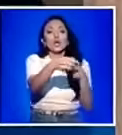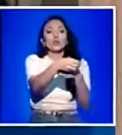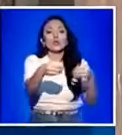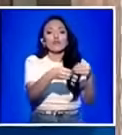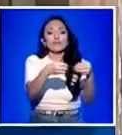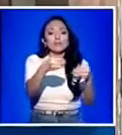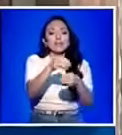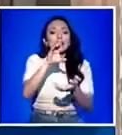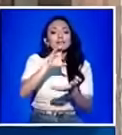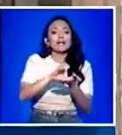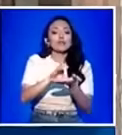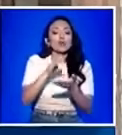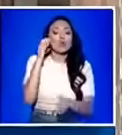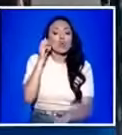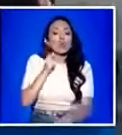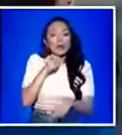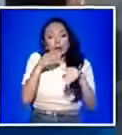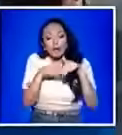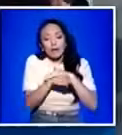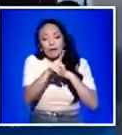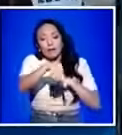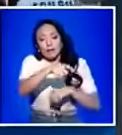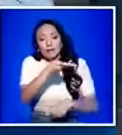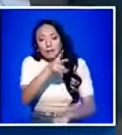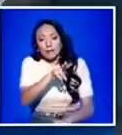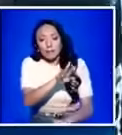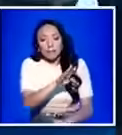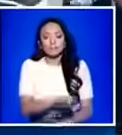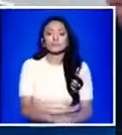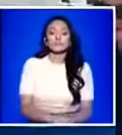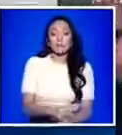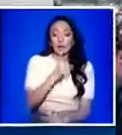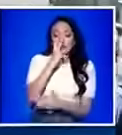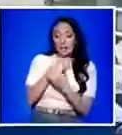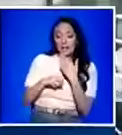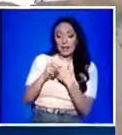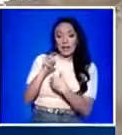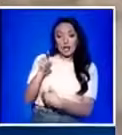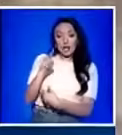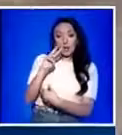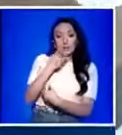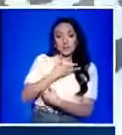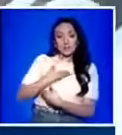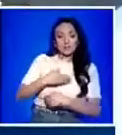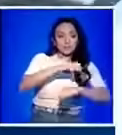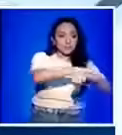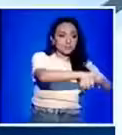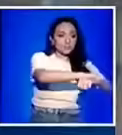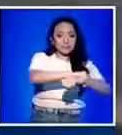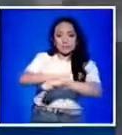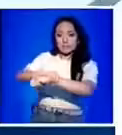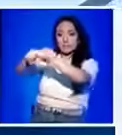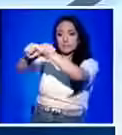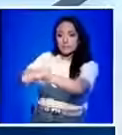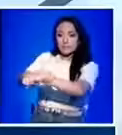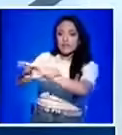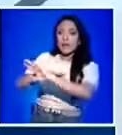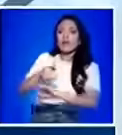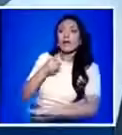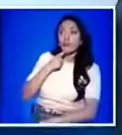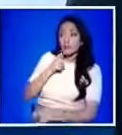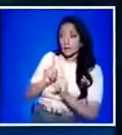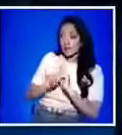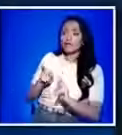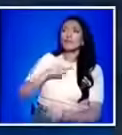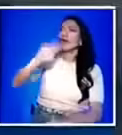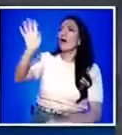en las calles Gran Colombia y Benigno Malo, en el centro histórico. El hijo de la vicepresidenta fue trasladado a ese lugar y a su salida dijo que todo